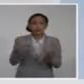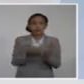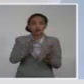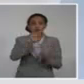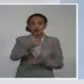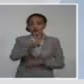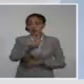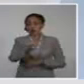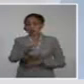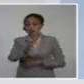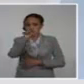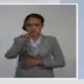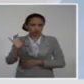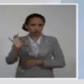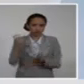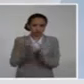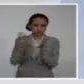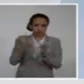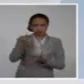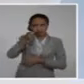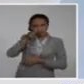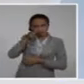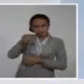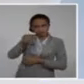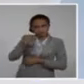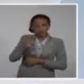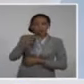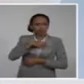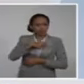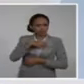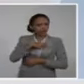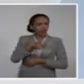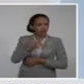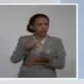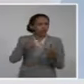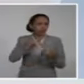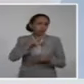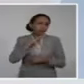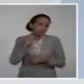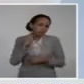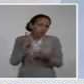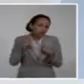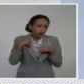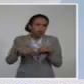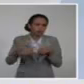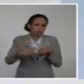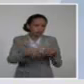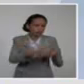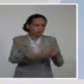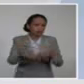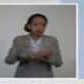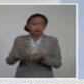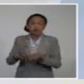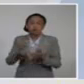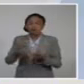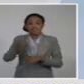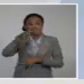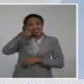3.845 sospechosos, o sea, con sintomatología sugestiva de la enfermedad. En vigilancia se